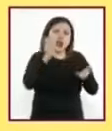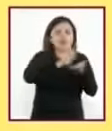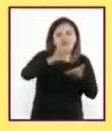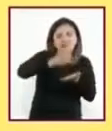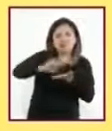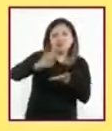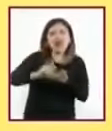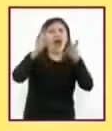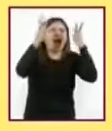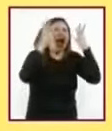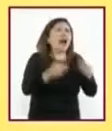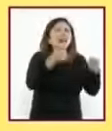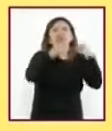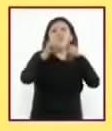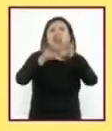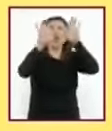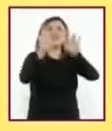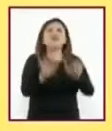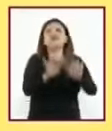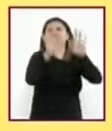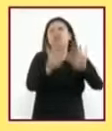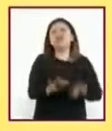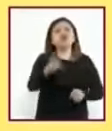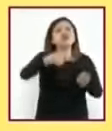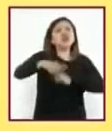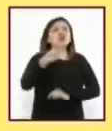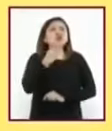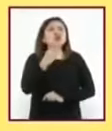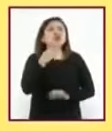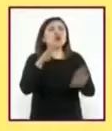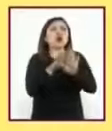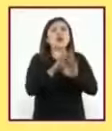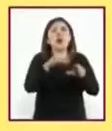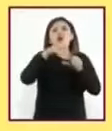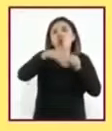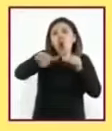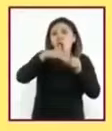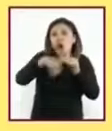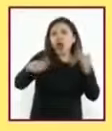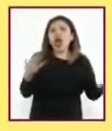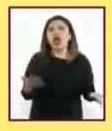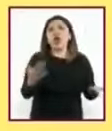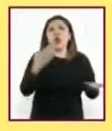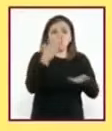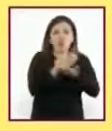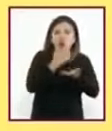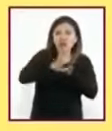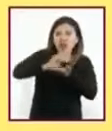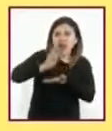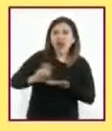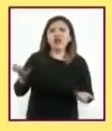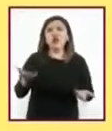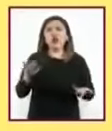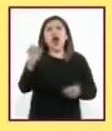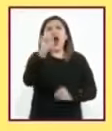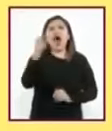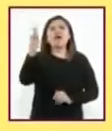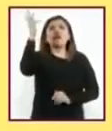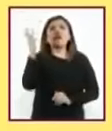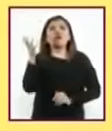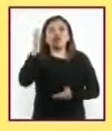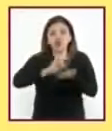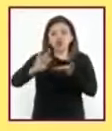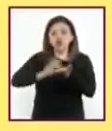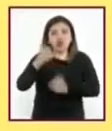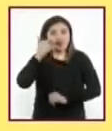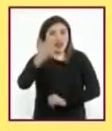en innumerables medios a nuestro alcance como correos electrónicos, cuadernos y aplicación del teléfono